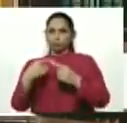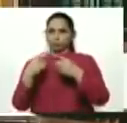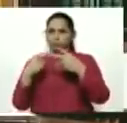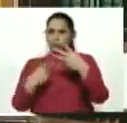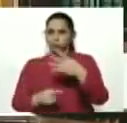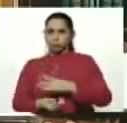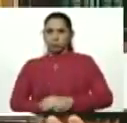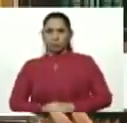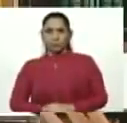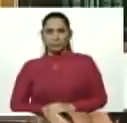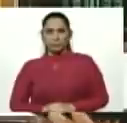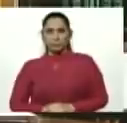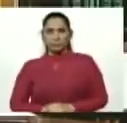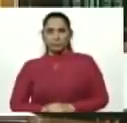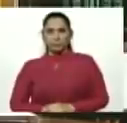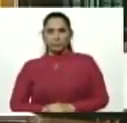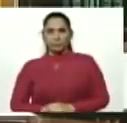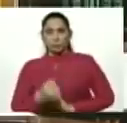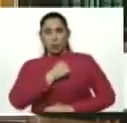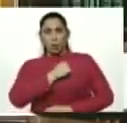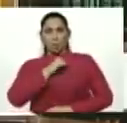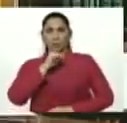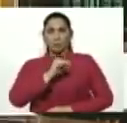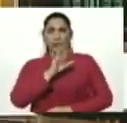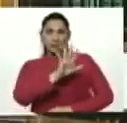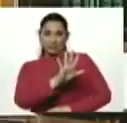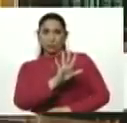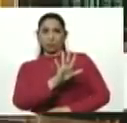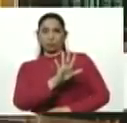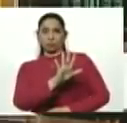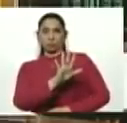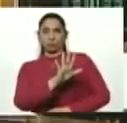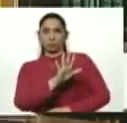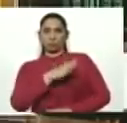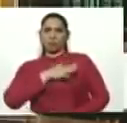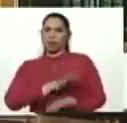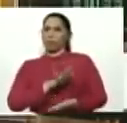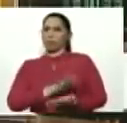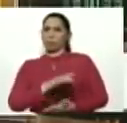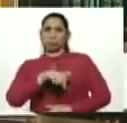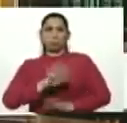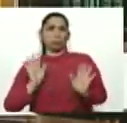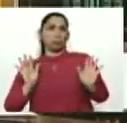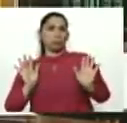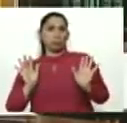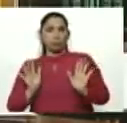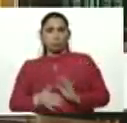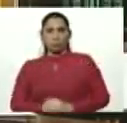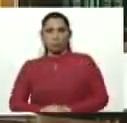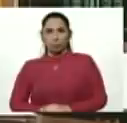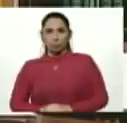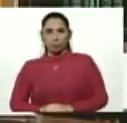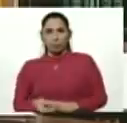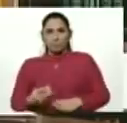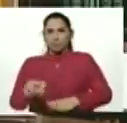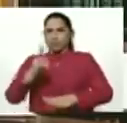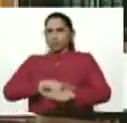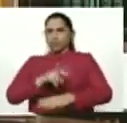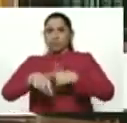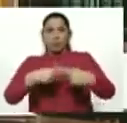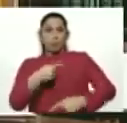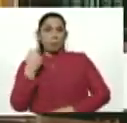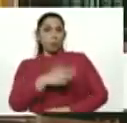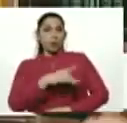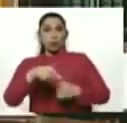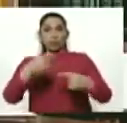compatriotas, 5 compatriotas que estaban tranquilos hoy y se agravaron y murieron al otro